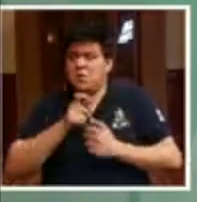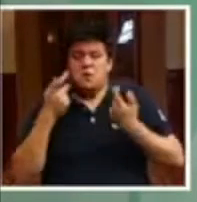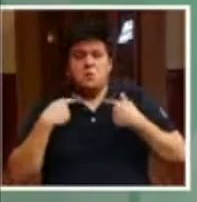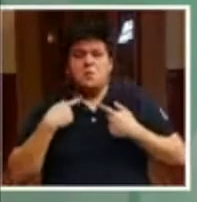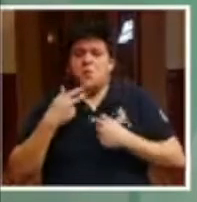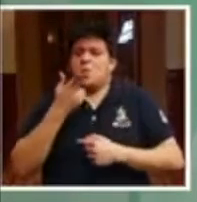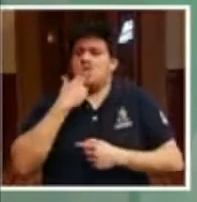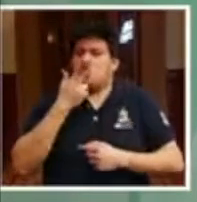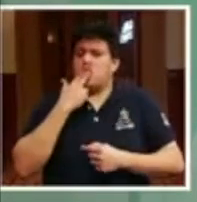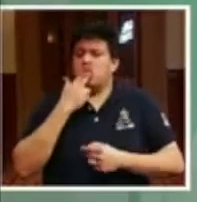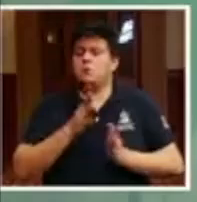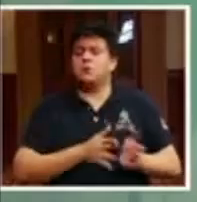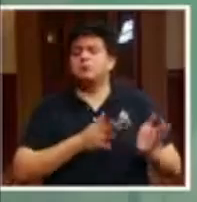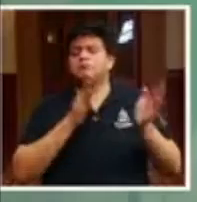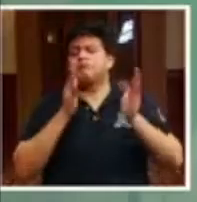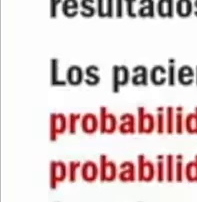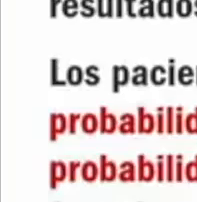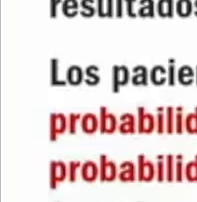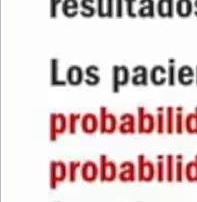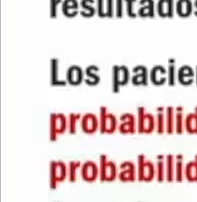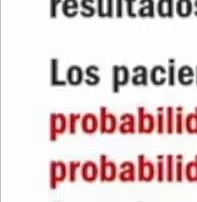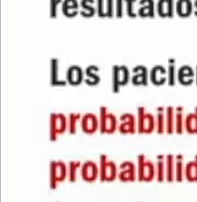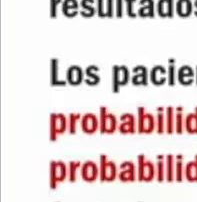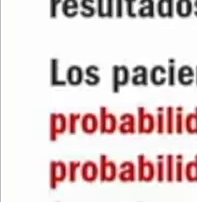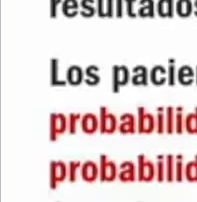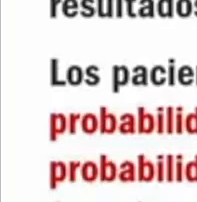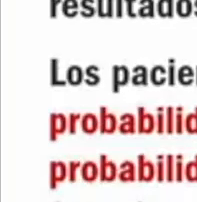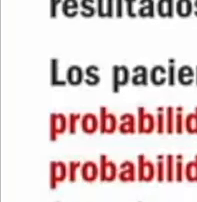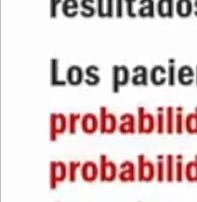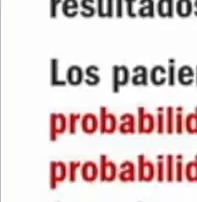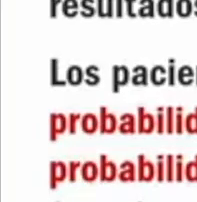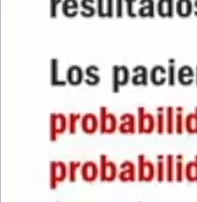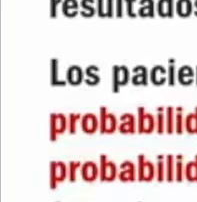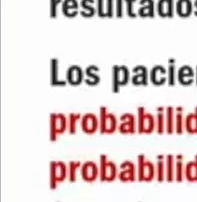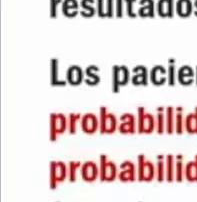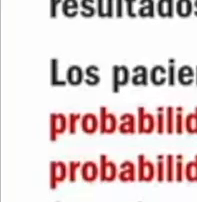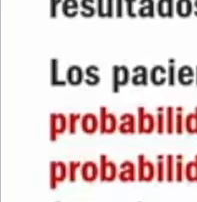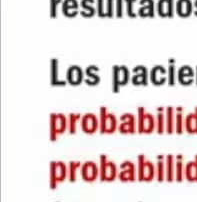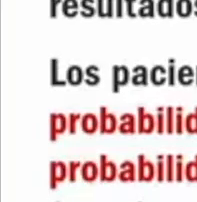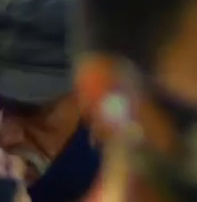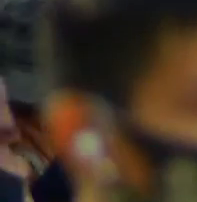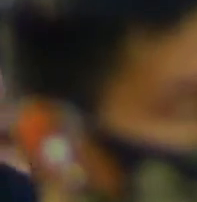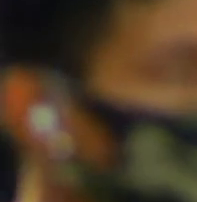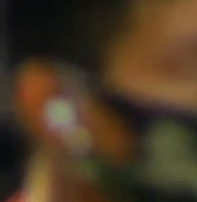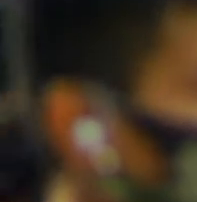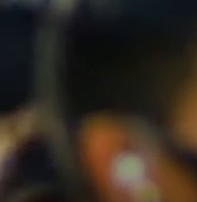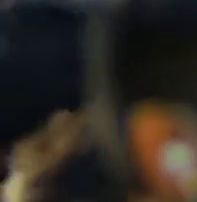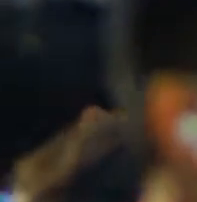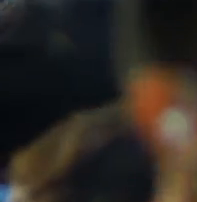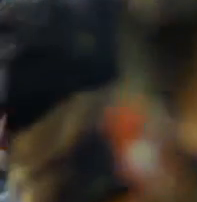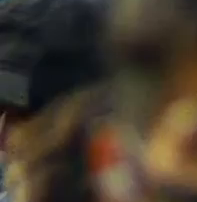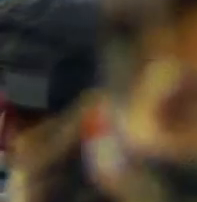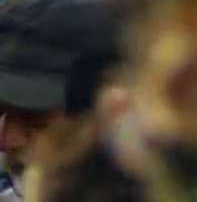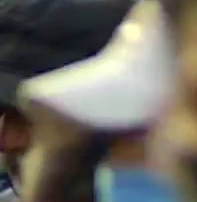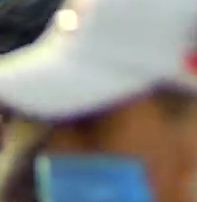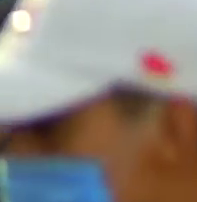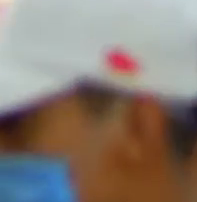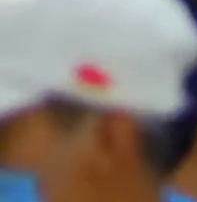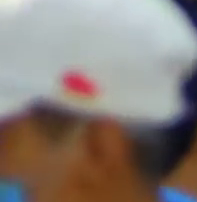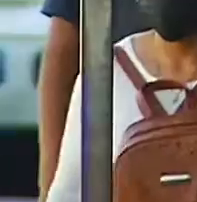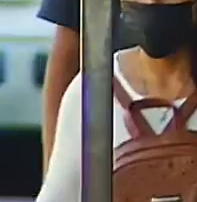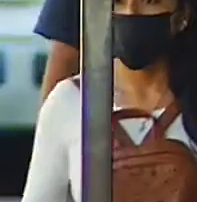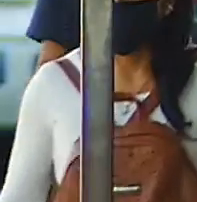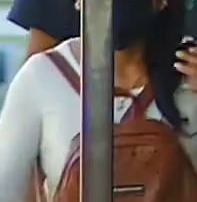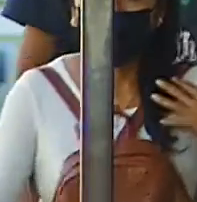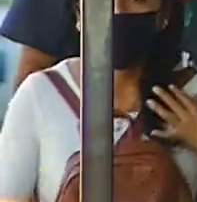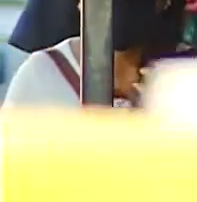de los padecimientos que llegan a desarrollar los pacientes detectados con el virus SARS-CoV-2. Por esta razón, el doctor Manuel de la O